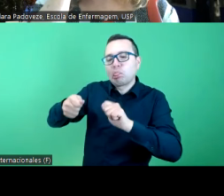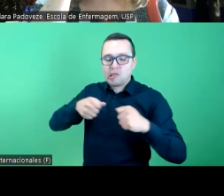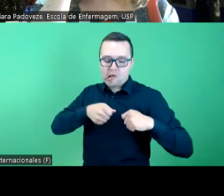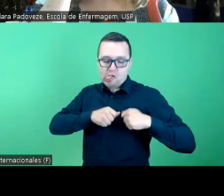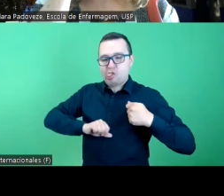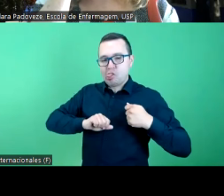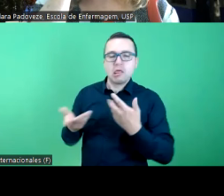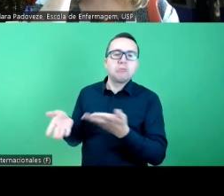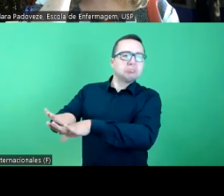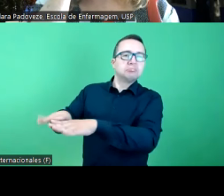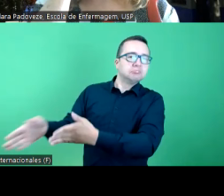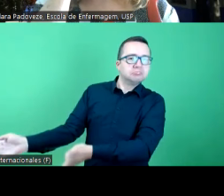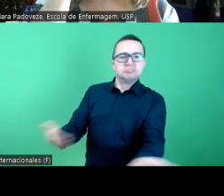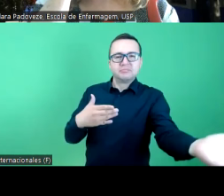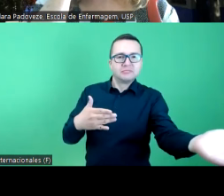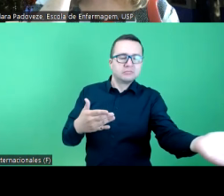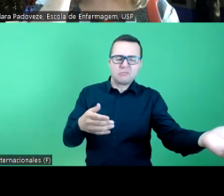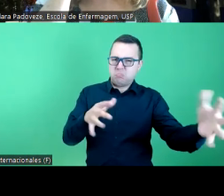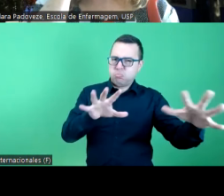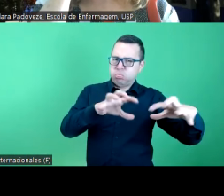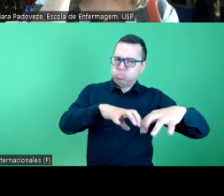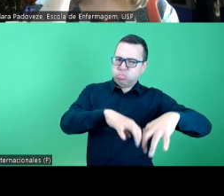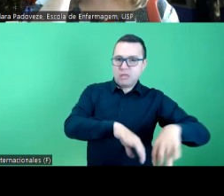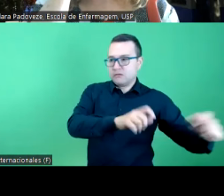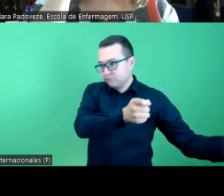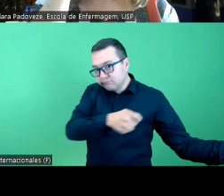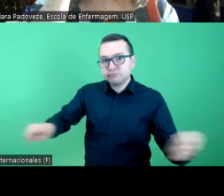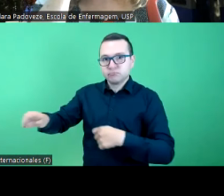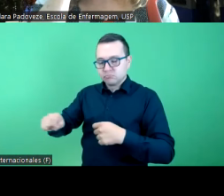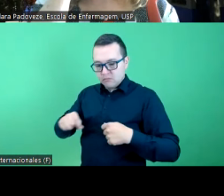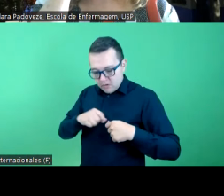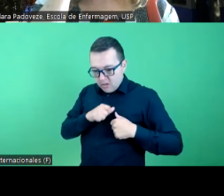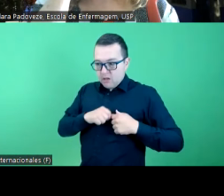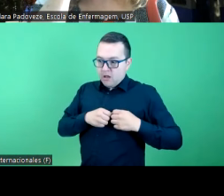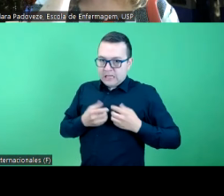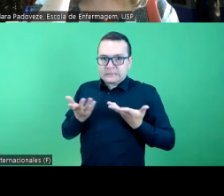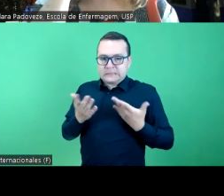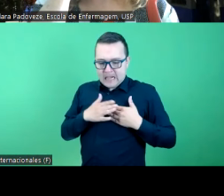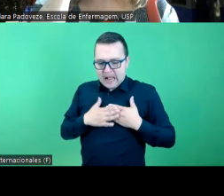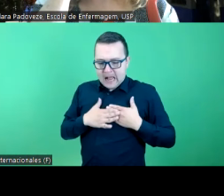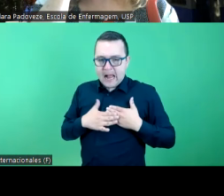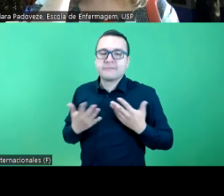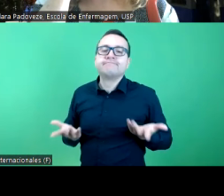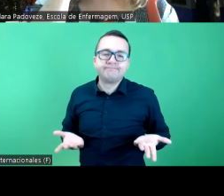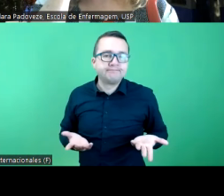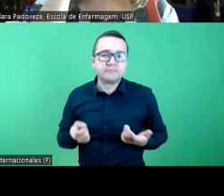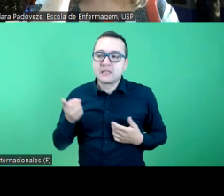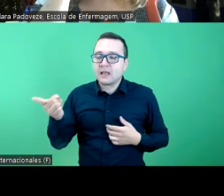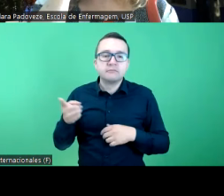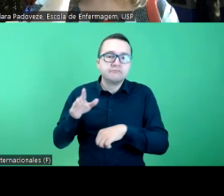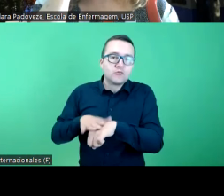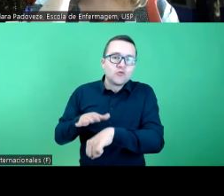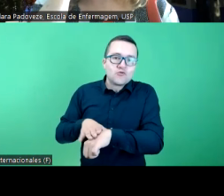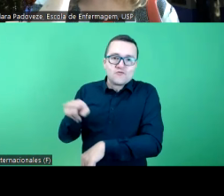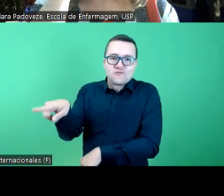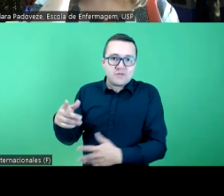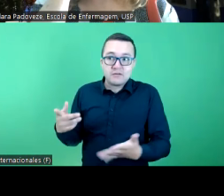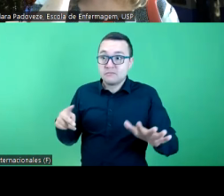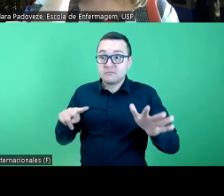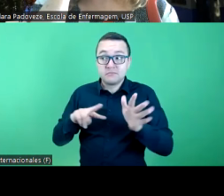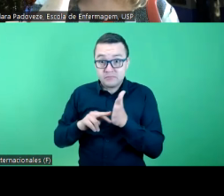responsabilidades. Esto podría haber ocurrido en cualquier clínica, en cualquier hospital o con cualquier médico. El